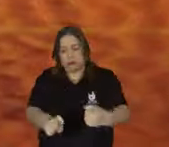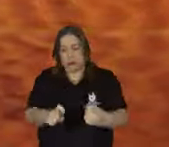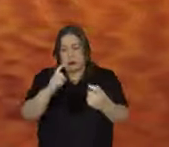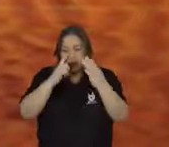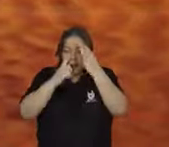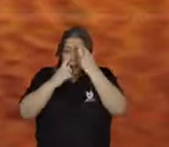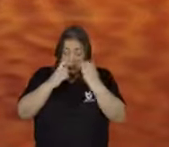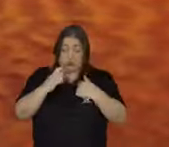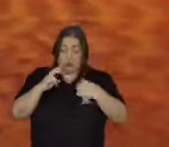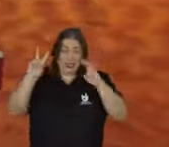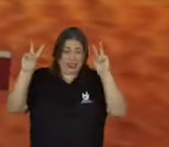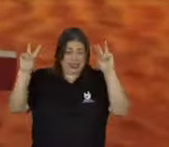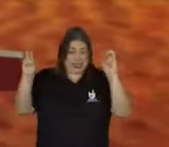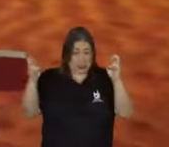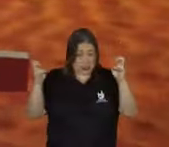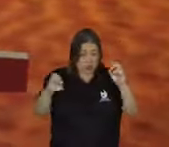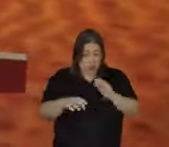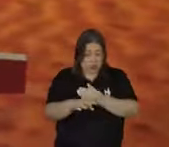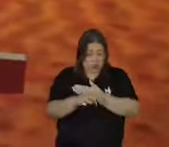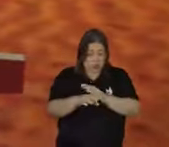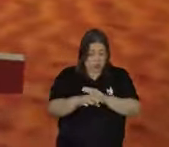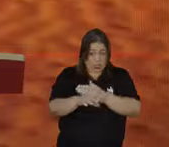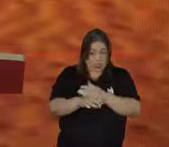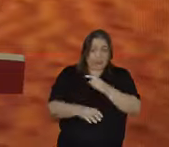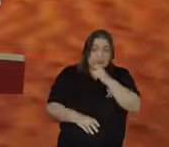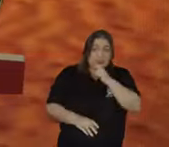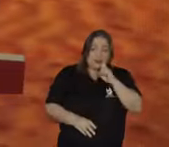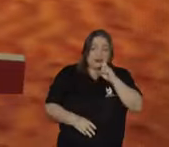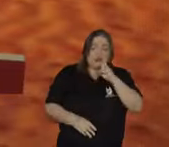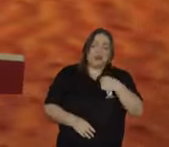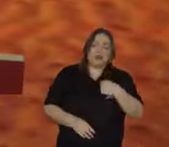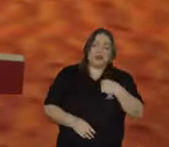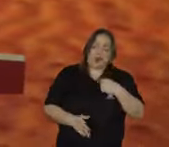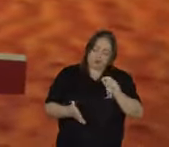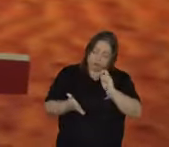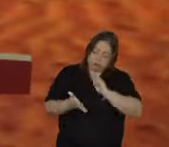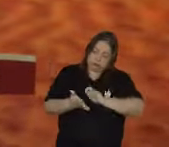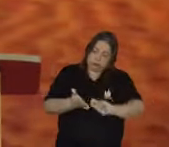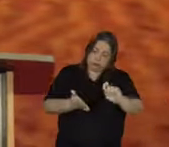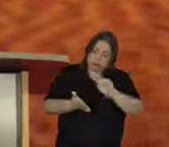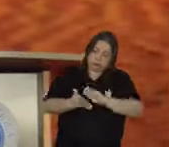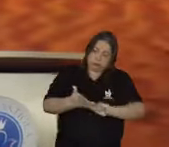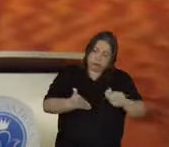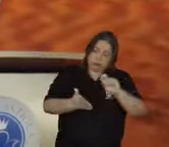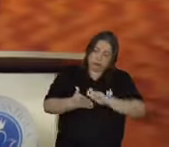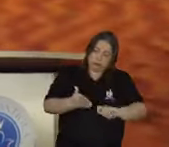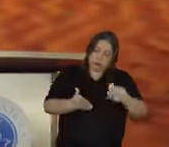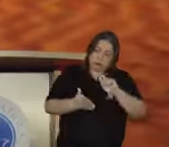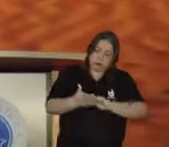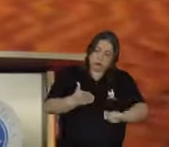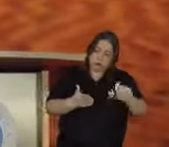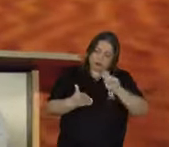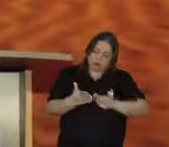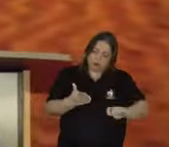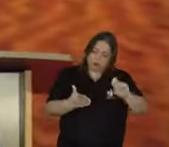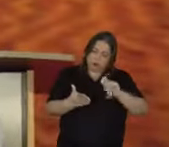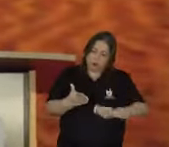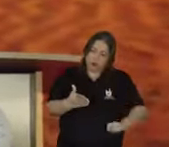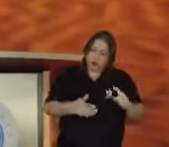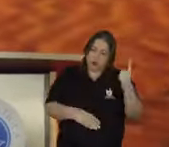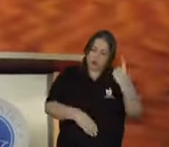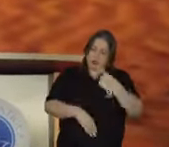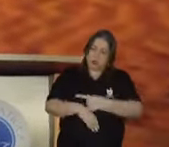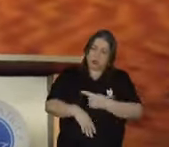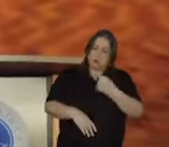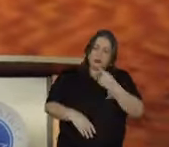Desierto, que Dios me la entrega ahí en la sala de casa. Y cuando la empiezo a escribir y a componer, un día Dios me dijo: